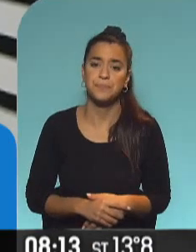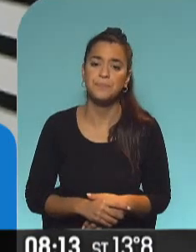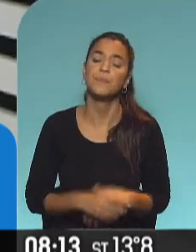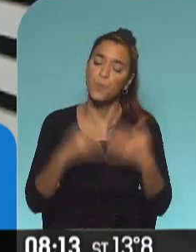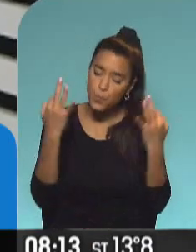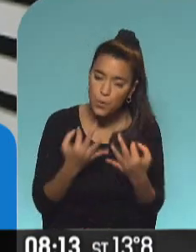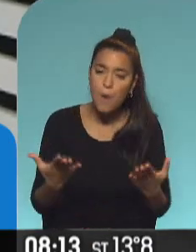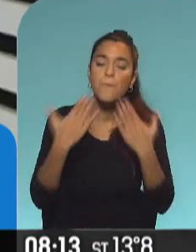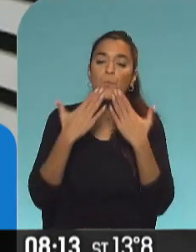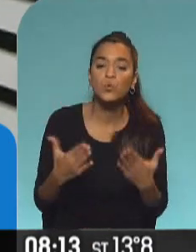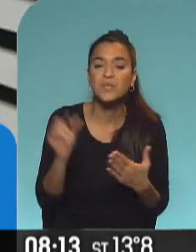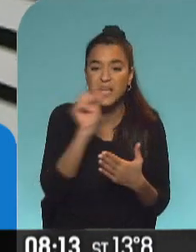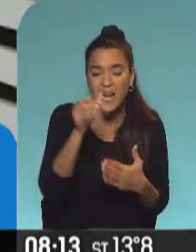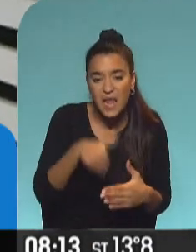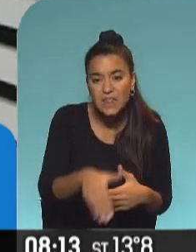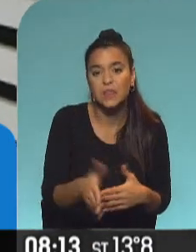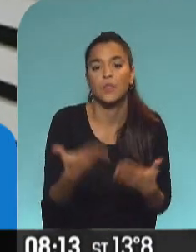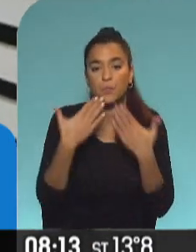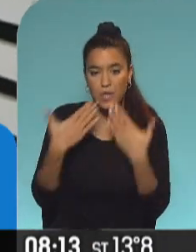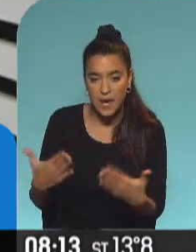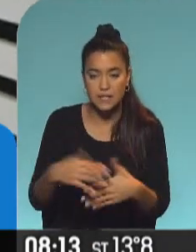Bien, Leandro, gracias por estos minutos. Fernando.